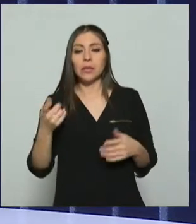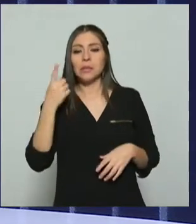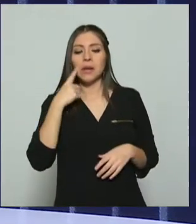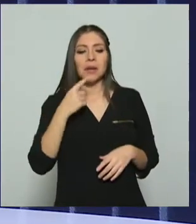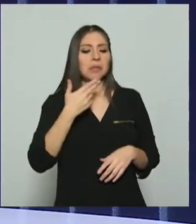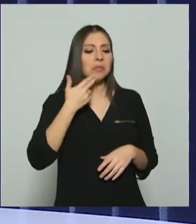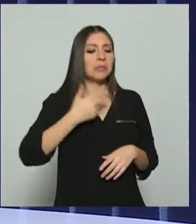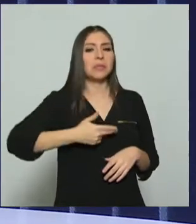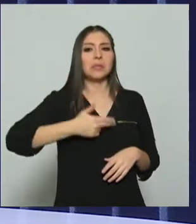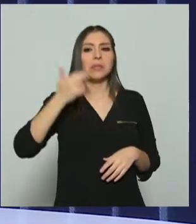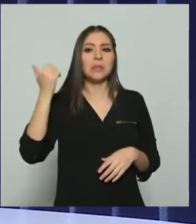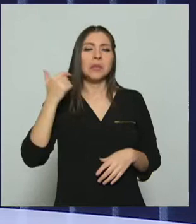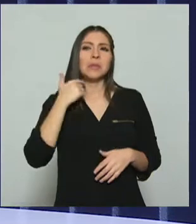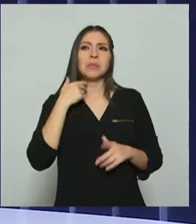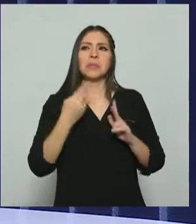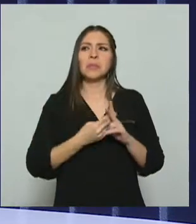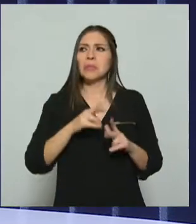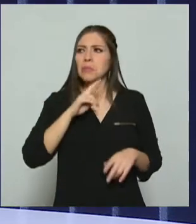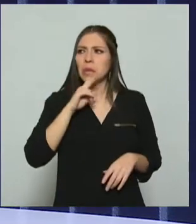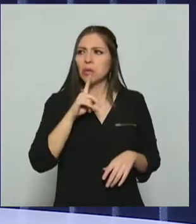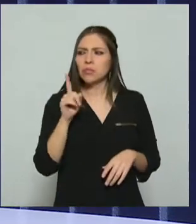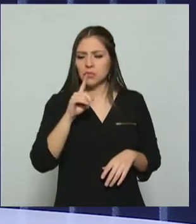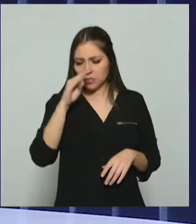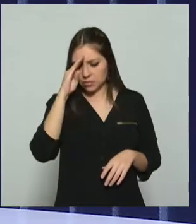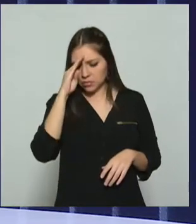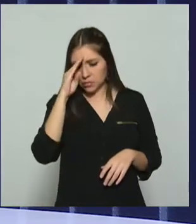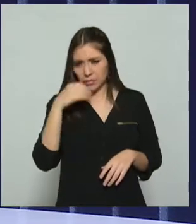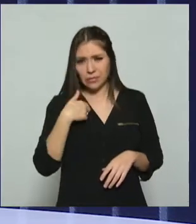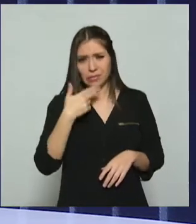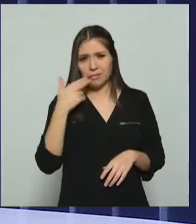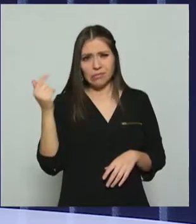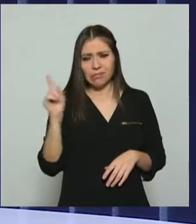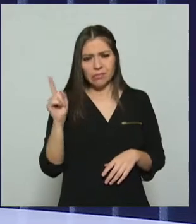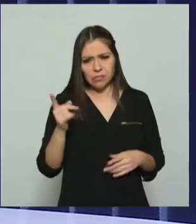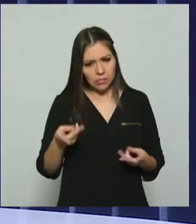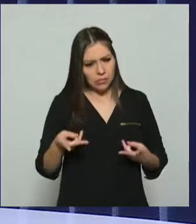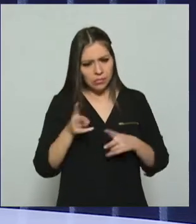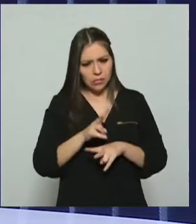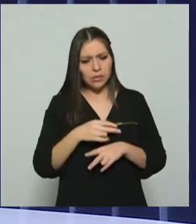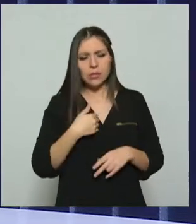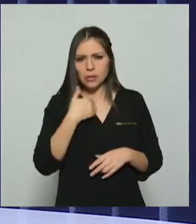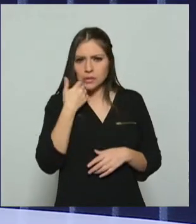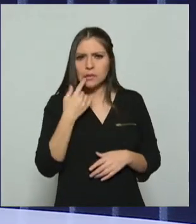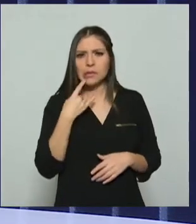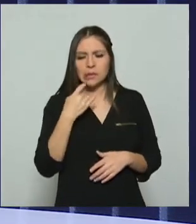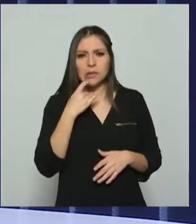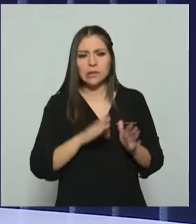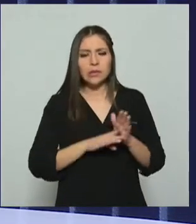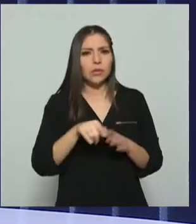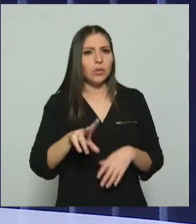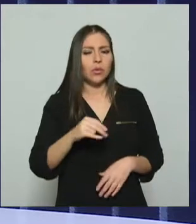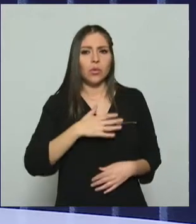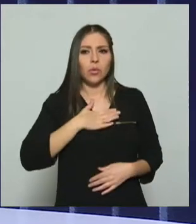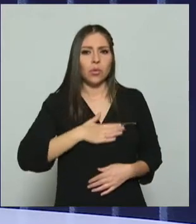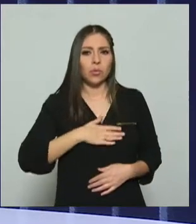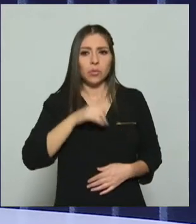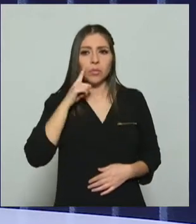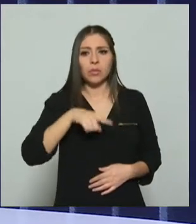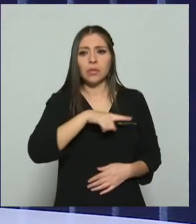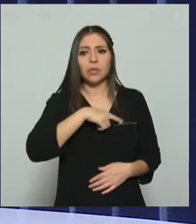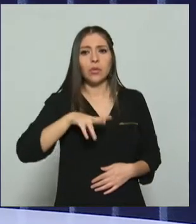en vez de suicidarse, dijo: voy a salir adelante, vamos a demostrar que esto es injusto y que las mujeres no merecemos